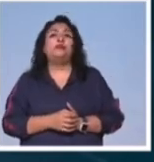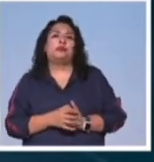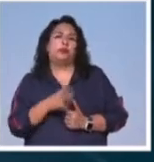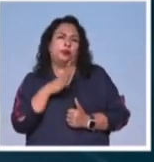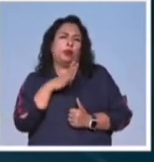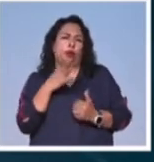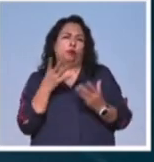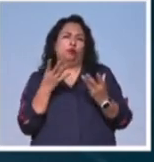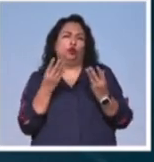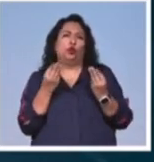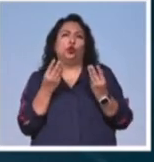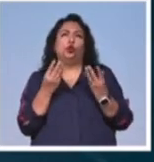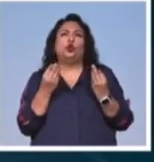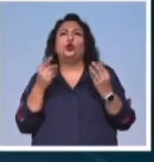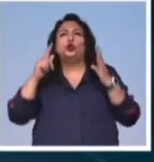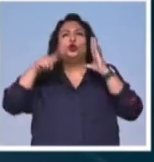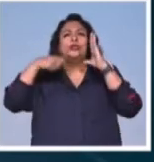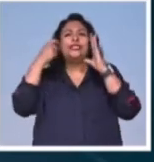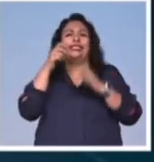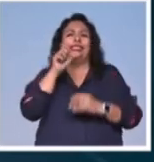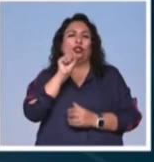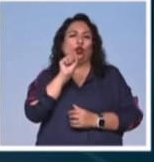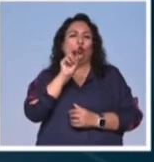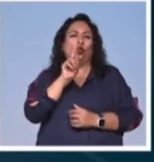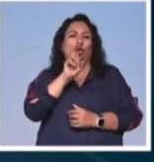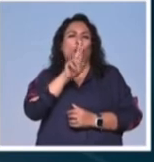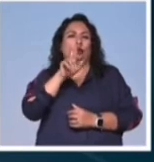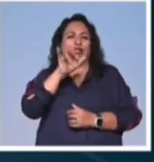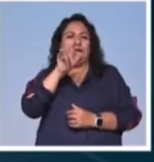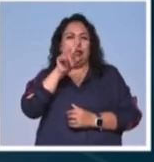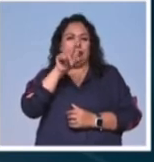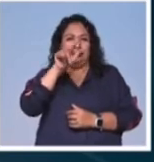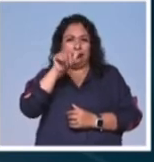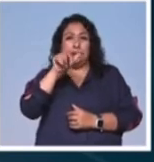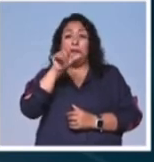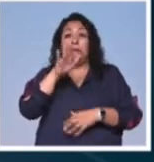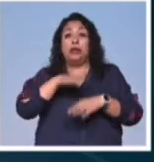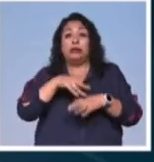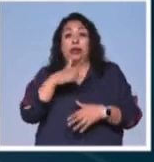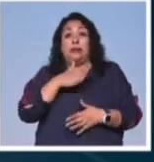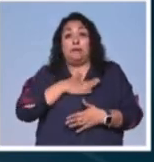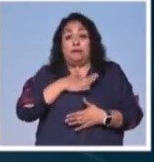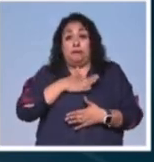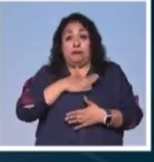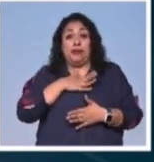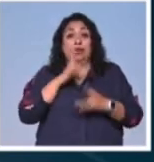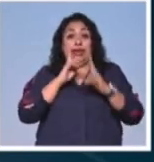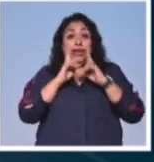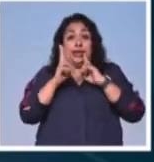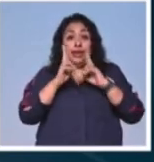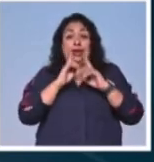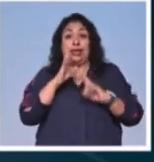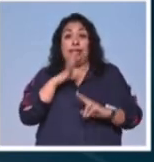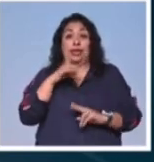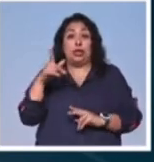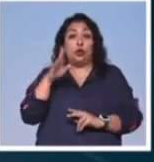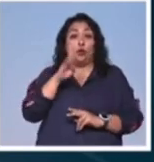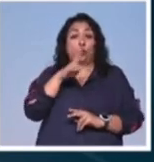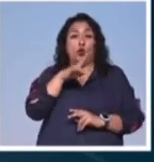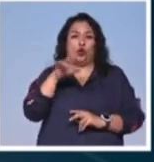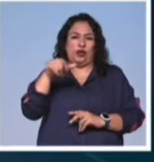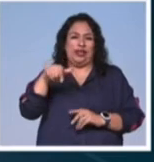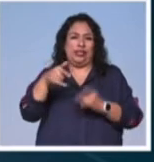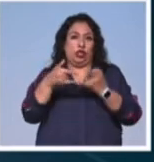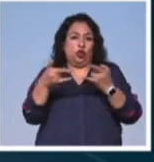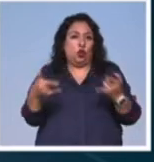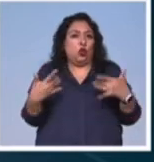Tocamos mucho el cine surrealista, ¿no? Particularmente a mí la narrativa que jugó Buñuel en nuestra